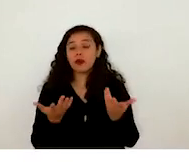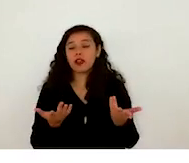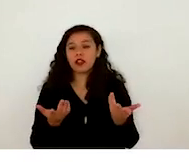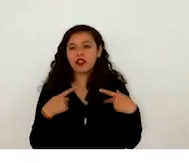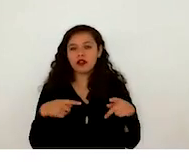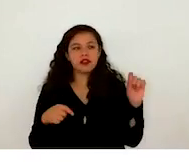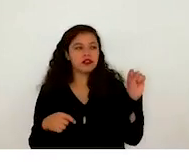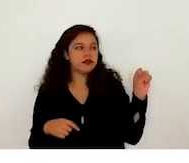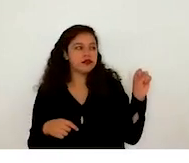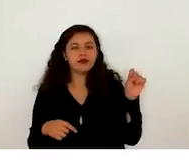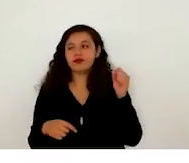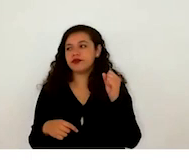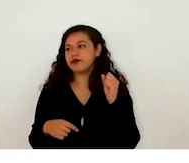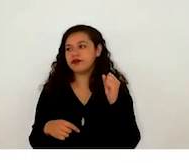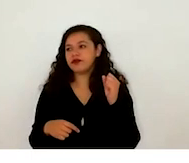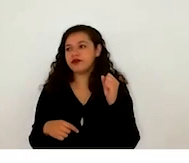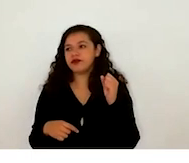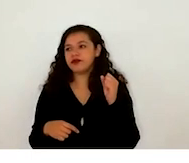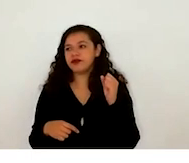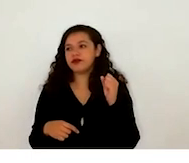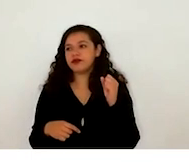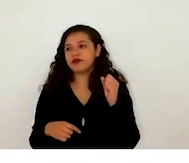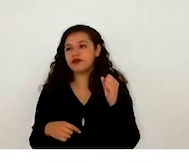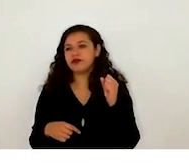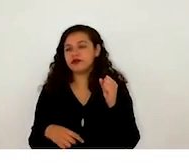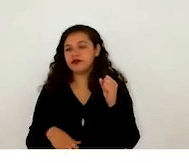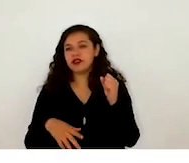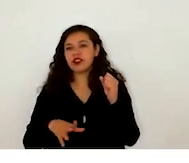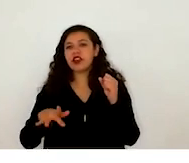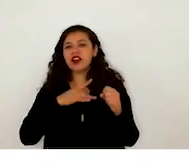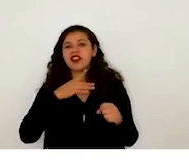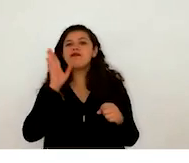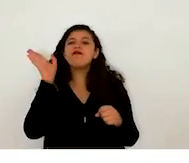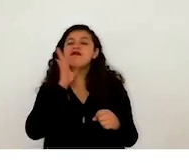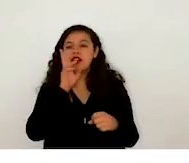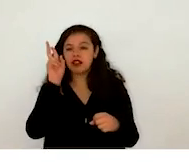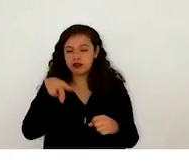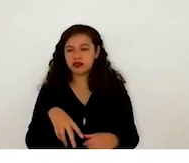personas no los voltea a ver no van a sentirse mal créanme lo